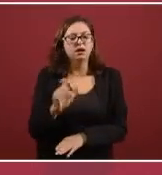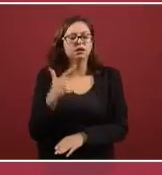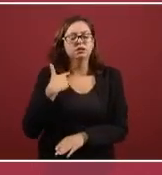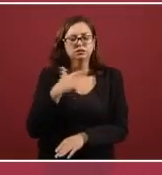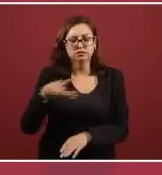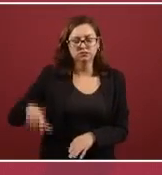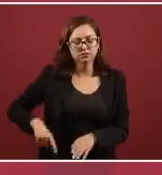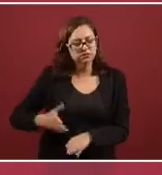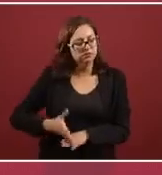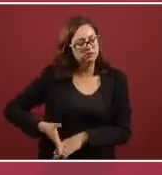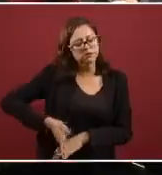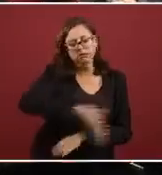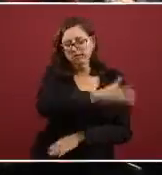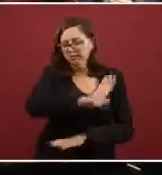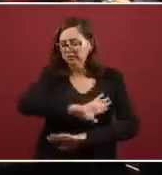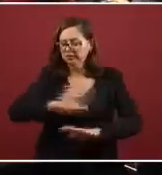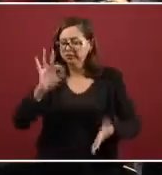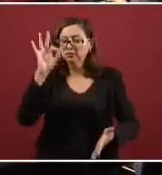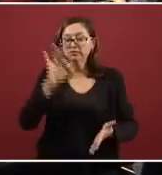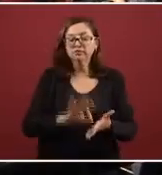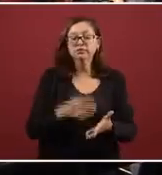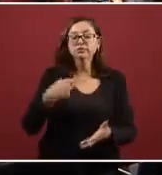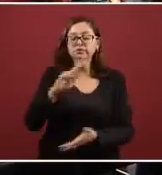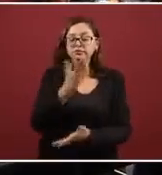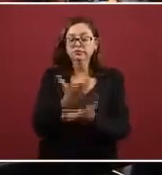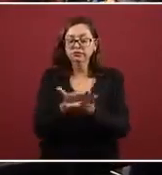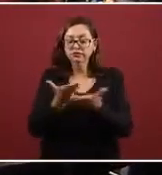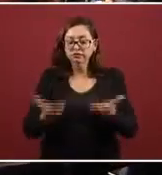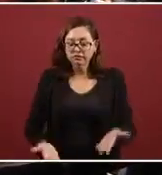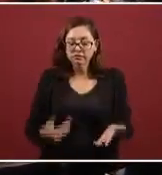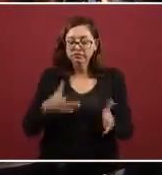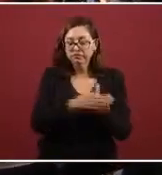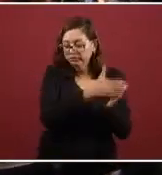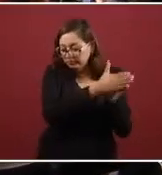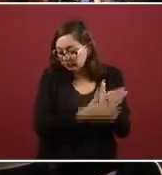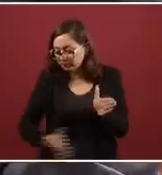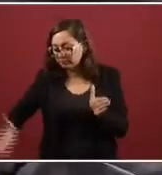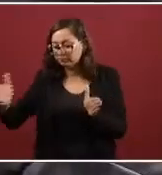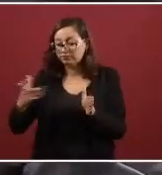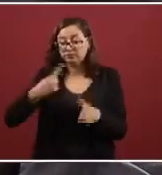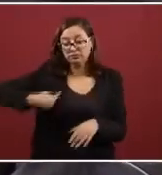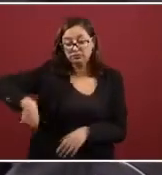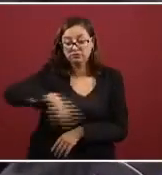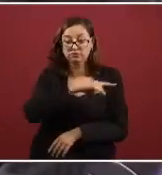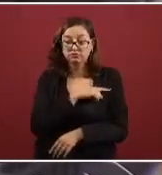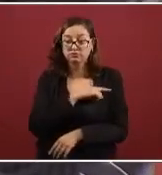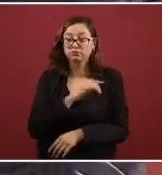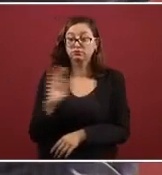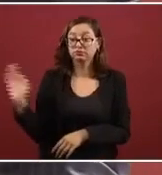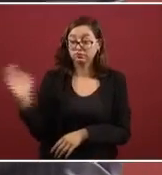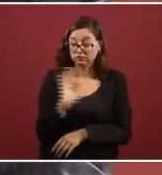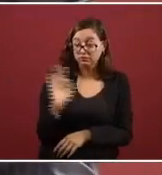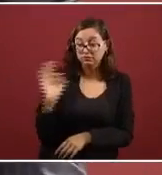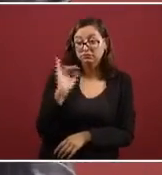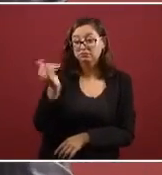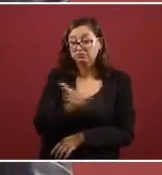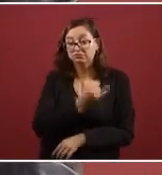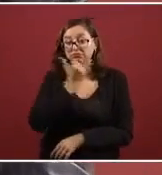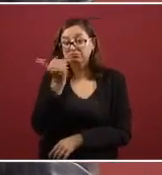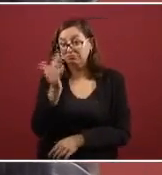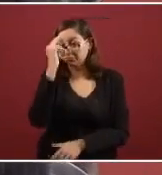queremos que en el caso nuestro se nos juzgue, que no haya, si cometemos un